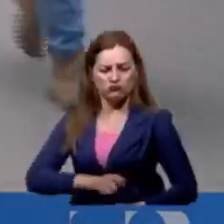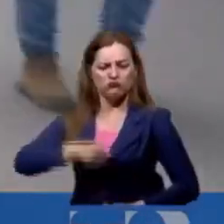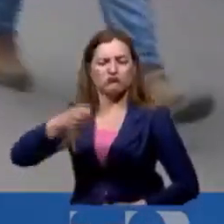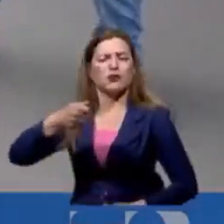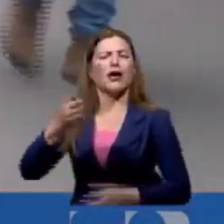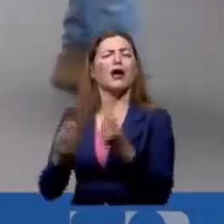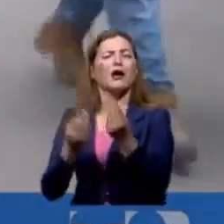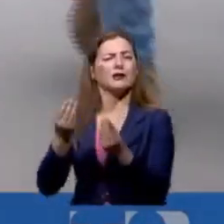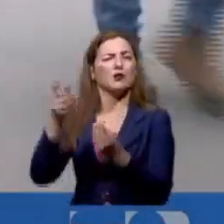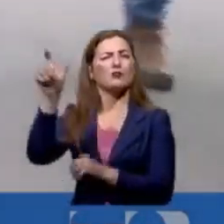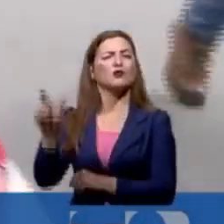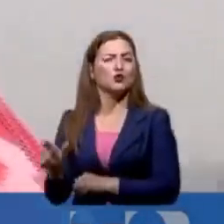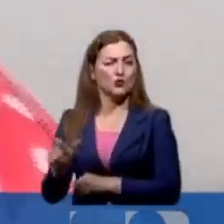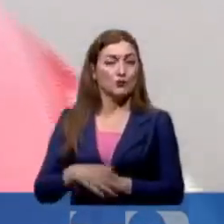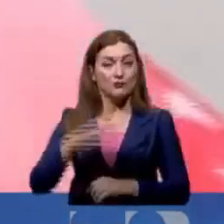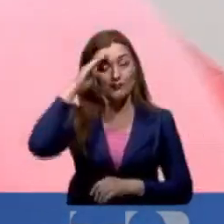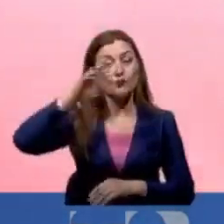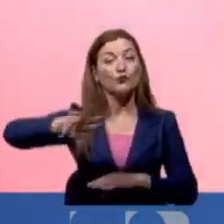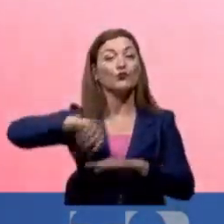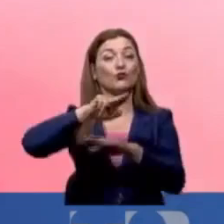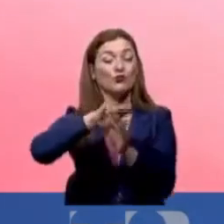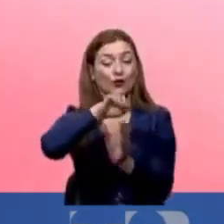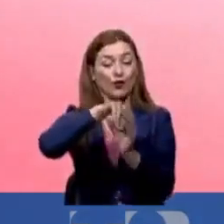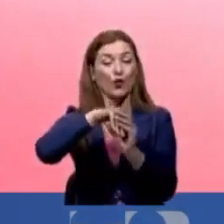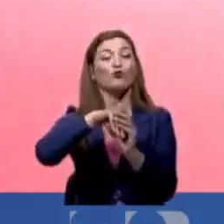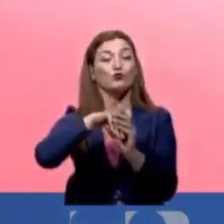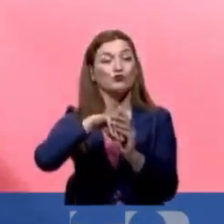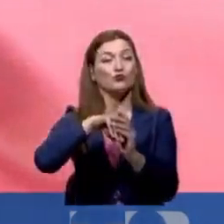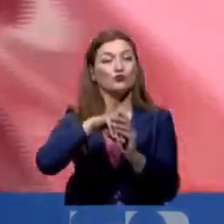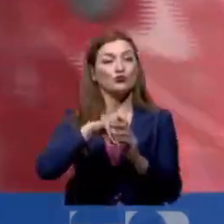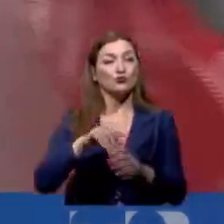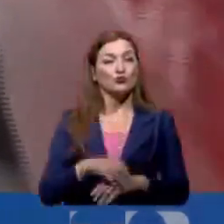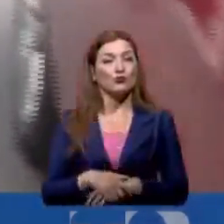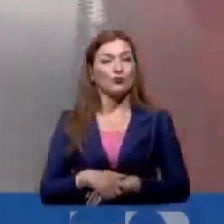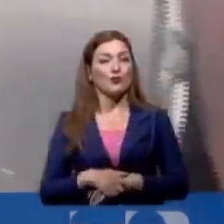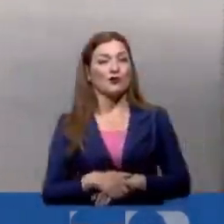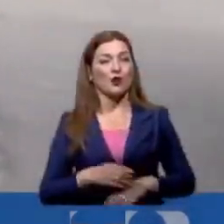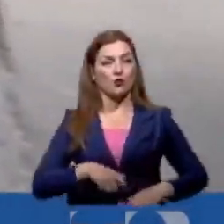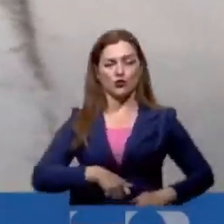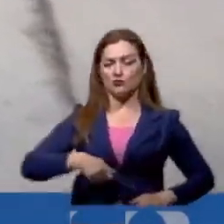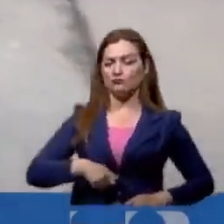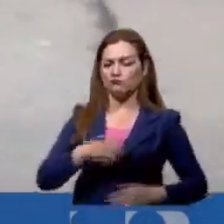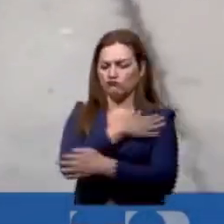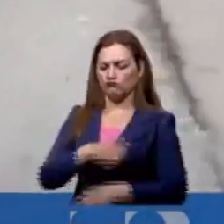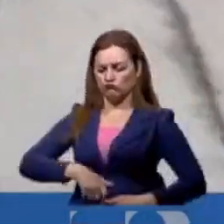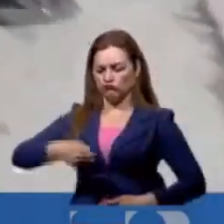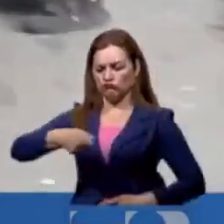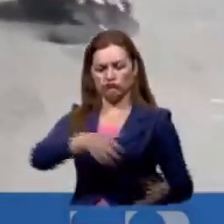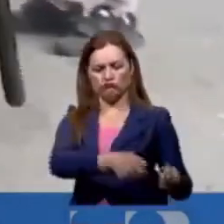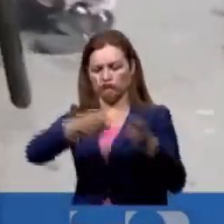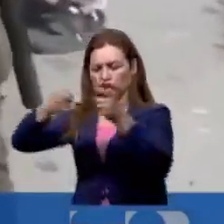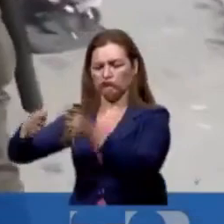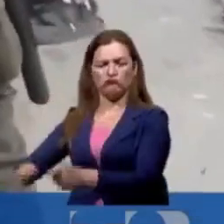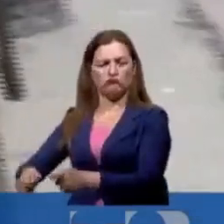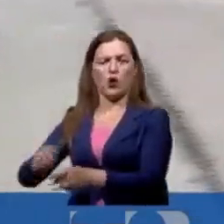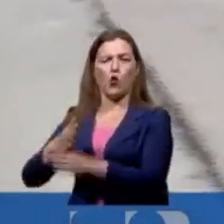por ejemplo? Bueno, como Policía Nacional internamente se procede a hacer el retiro de las armas blancas, sean cortopunzantes,